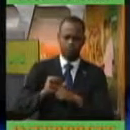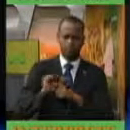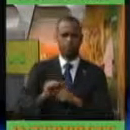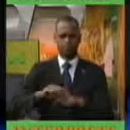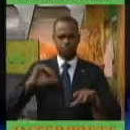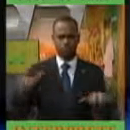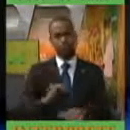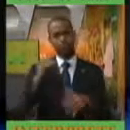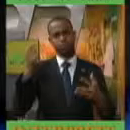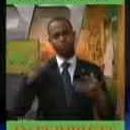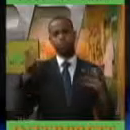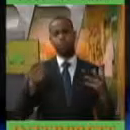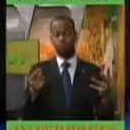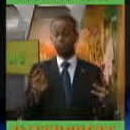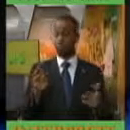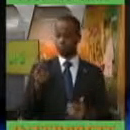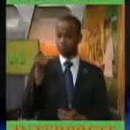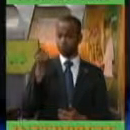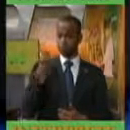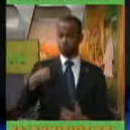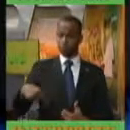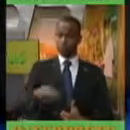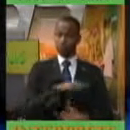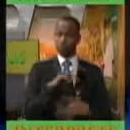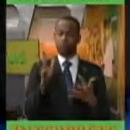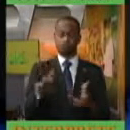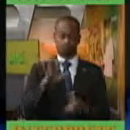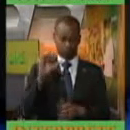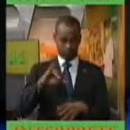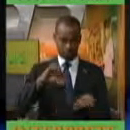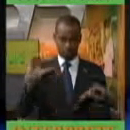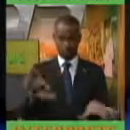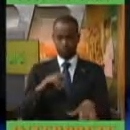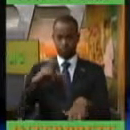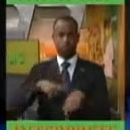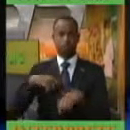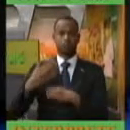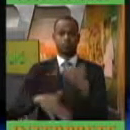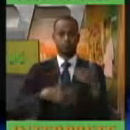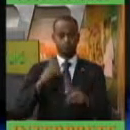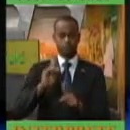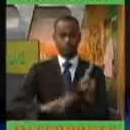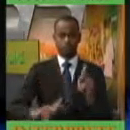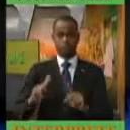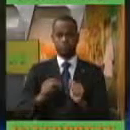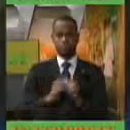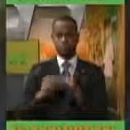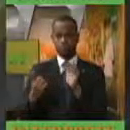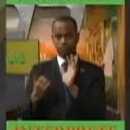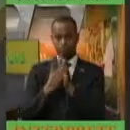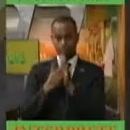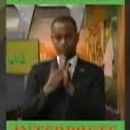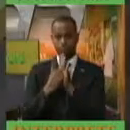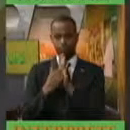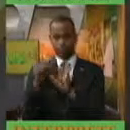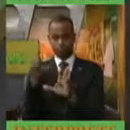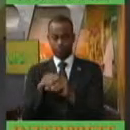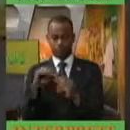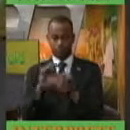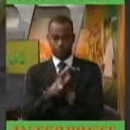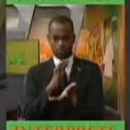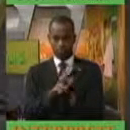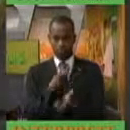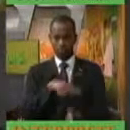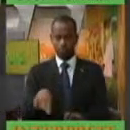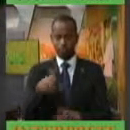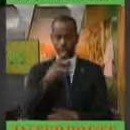a nivel curricular. Y nosotros queremos que cuando llegue el momento masivo de ingresar a la persona con discapacidad a la escuela, los padres